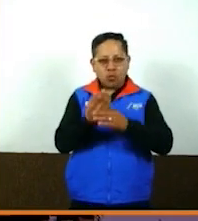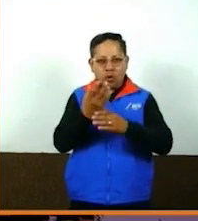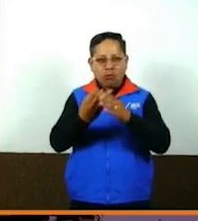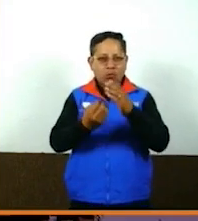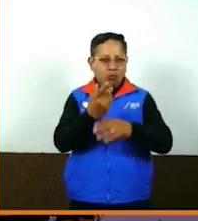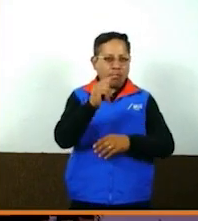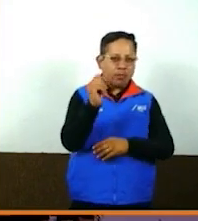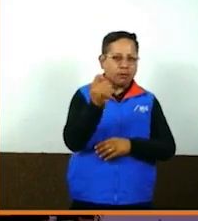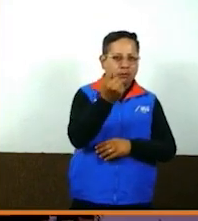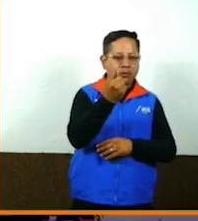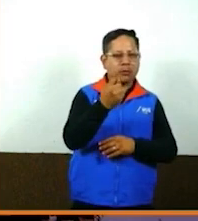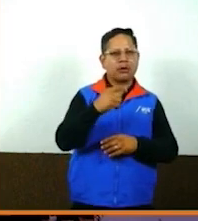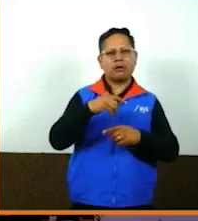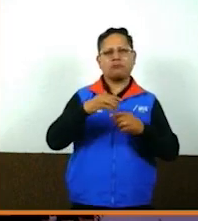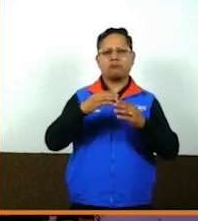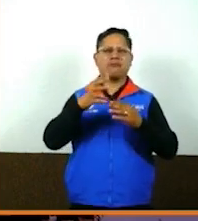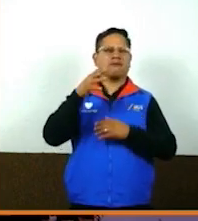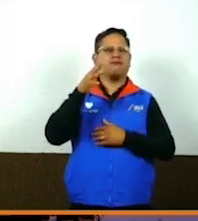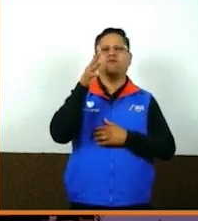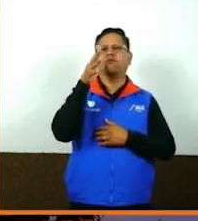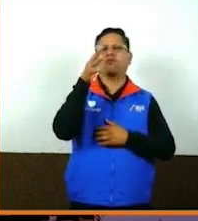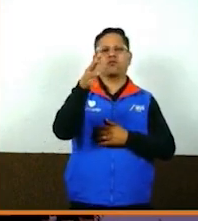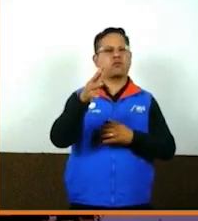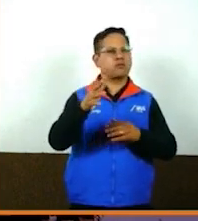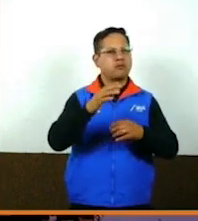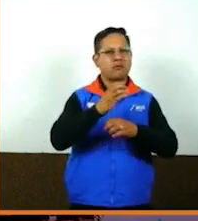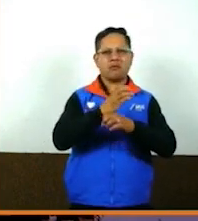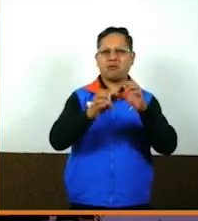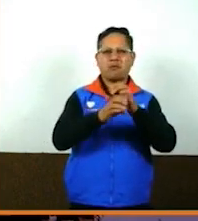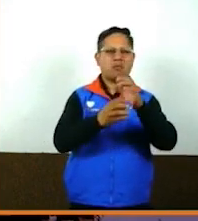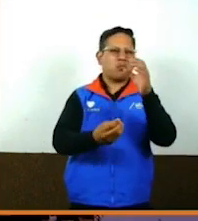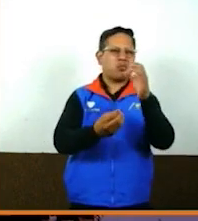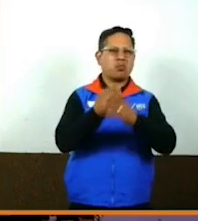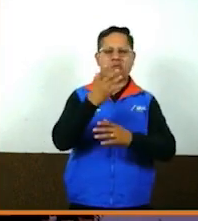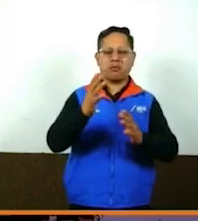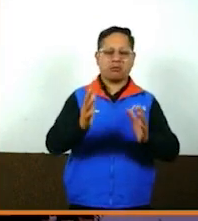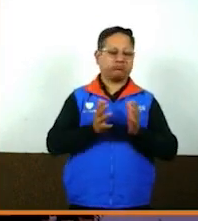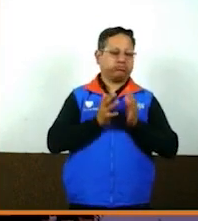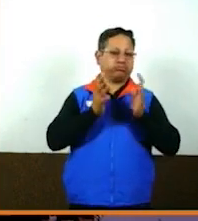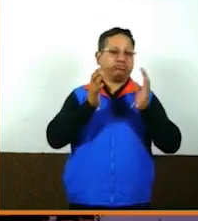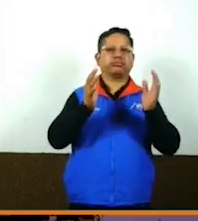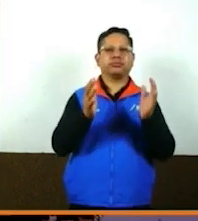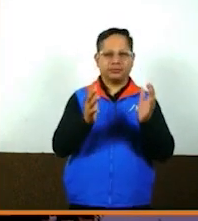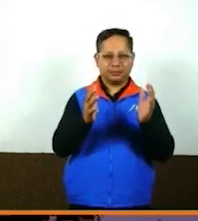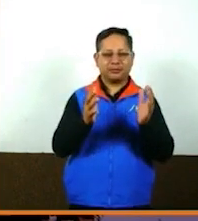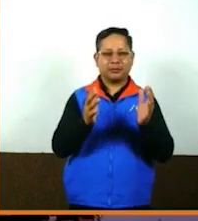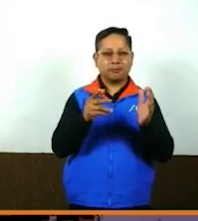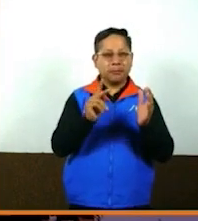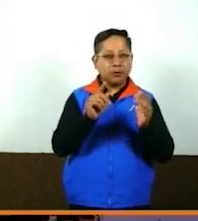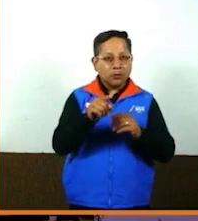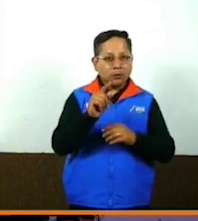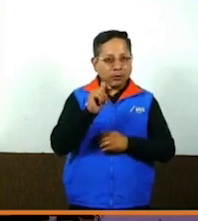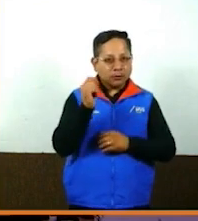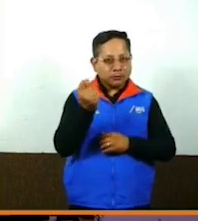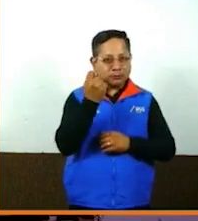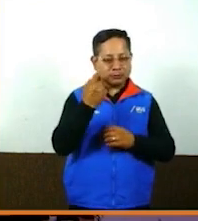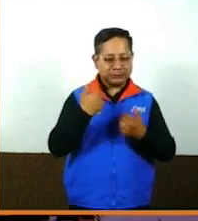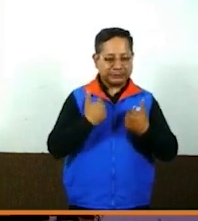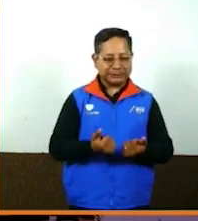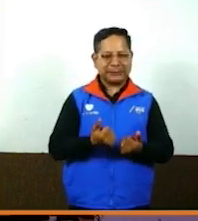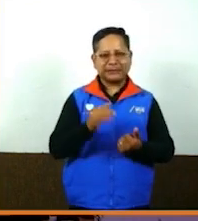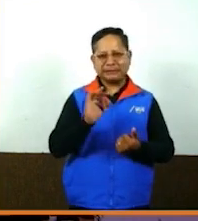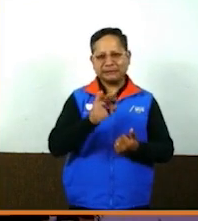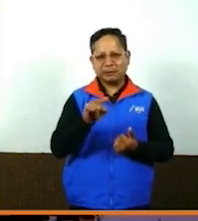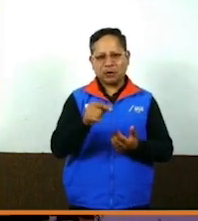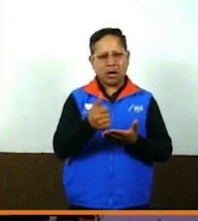surgir, porque seguramente vienen más cosas nuevas que nos van a sorprender, pero al menos que cada uno vaya entendiendo que la tecnología, pues así como nos